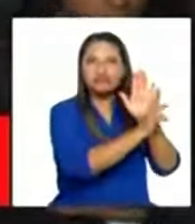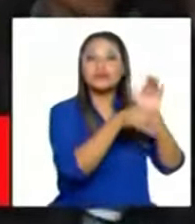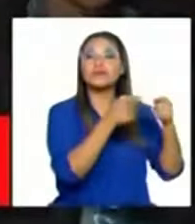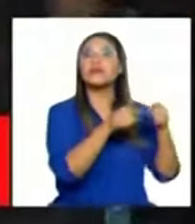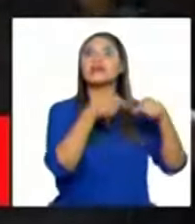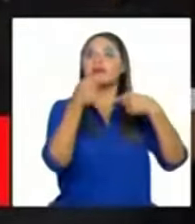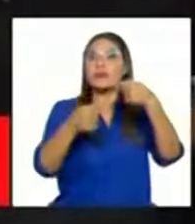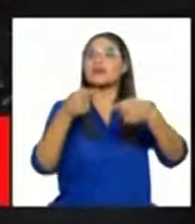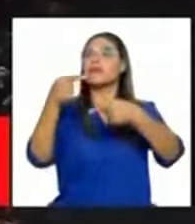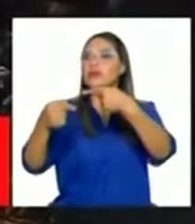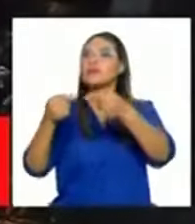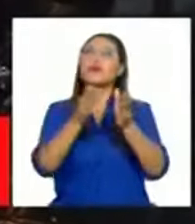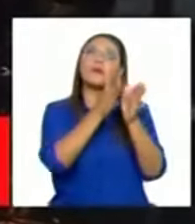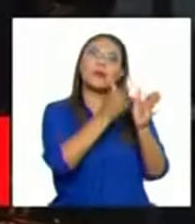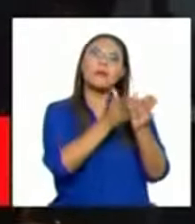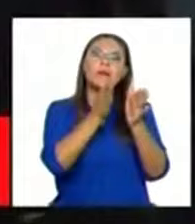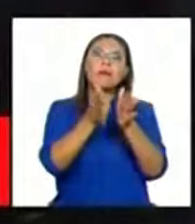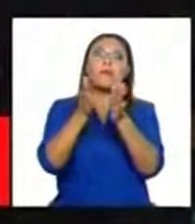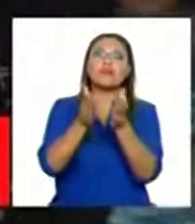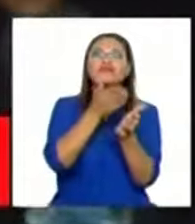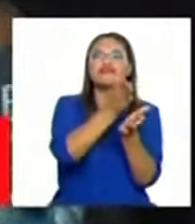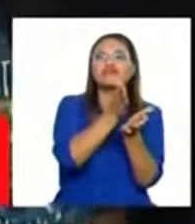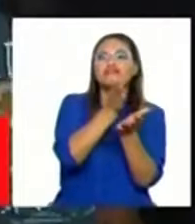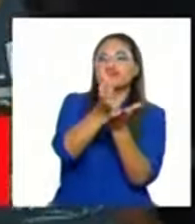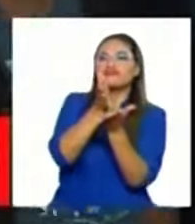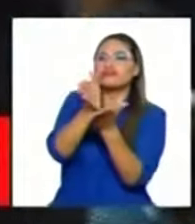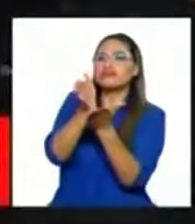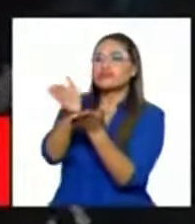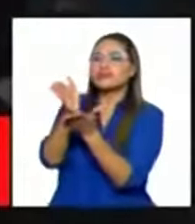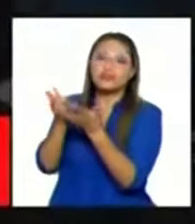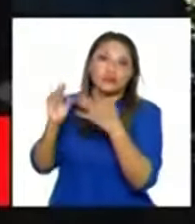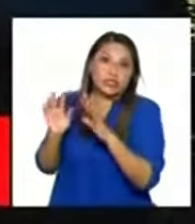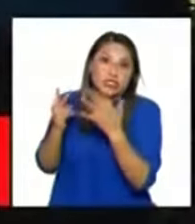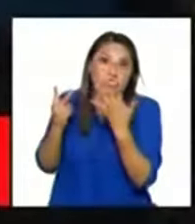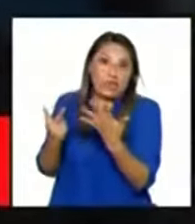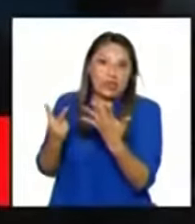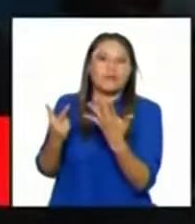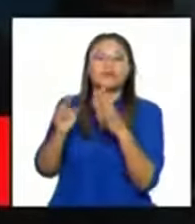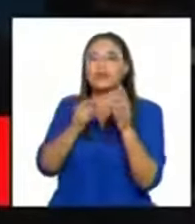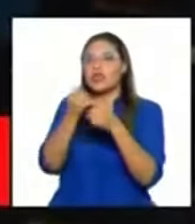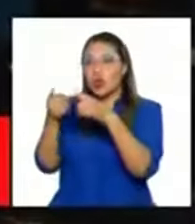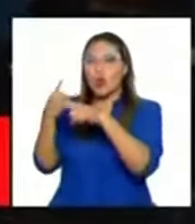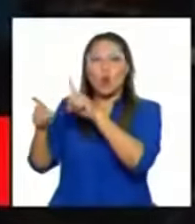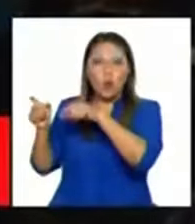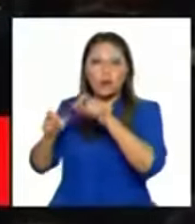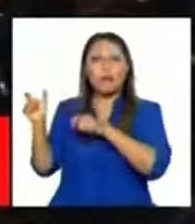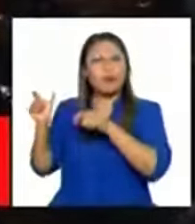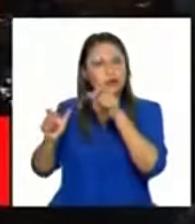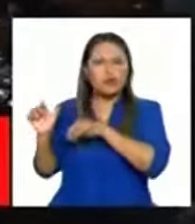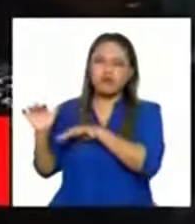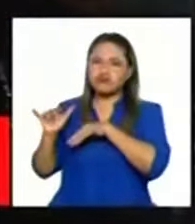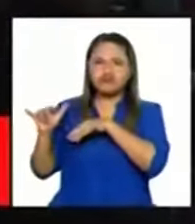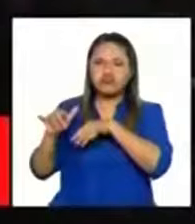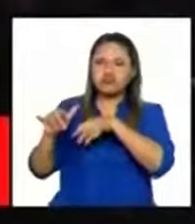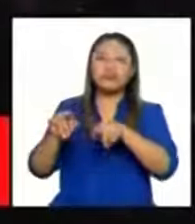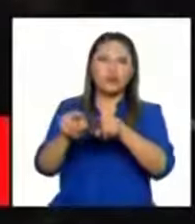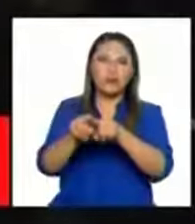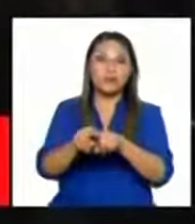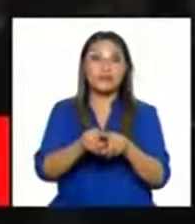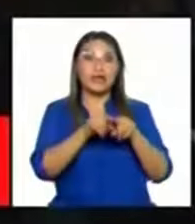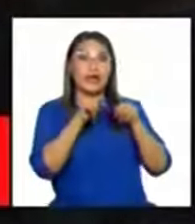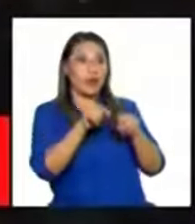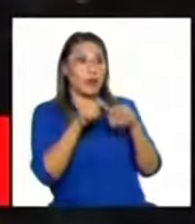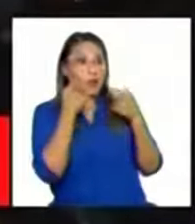encuentra realizando y completando el recorrido de estas 7 iglesias, así como diversos feligreses. Entre tanto, nosotros estamos